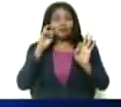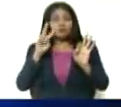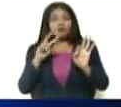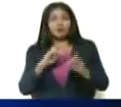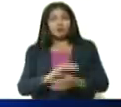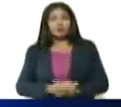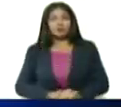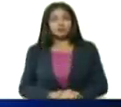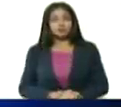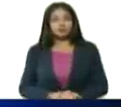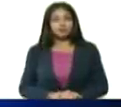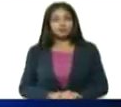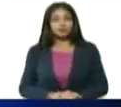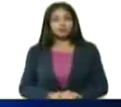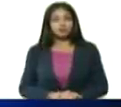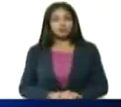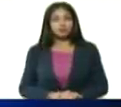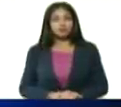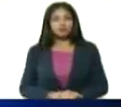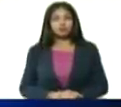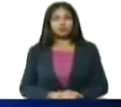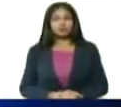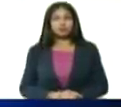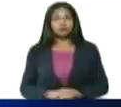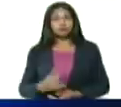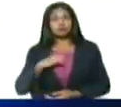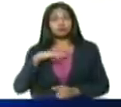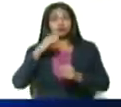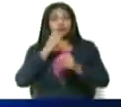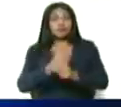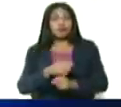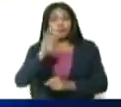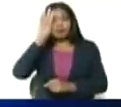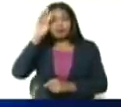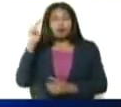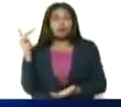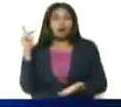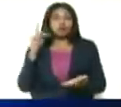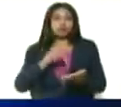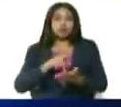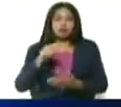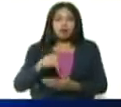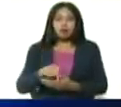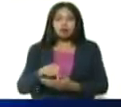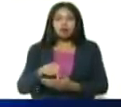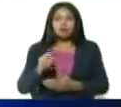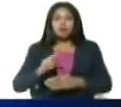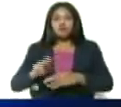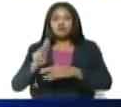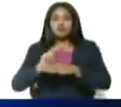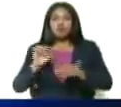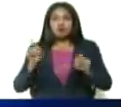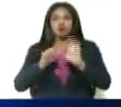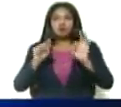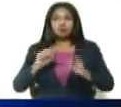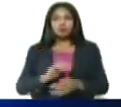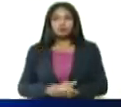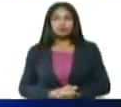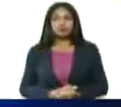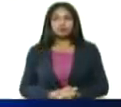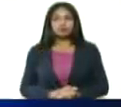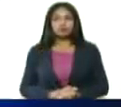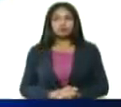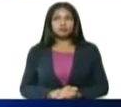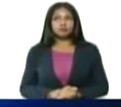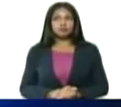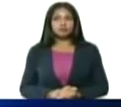Pablo II. Esperamos que el Papa Francisco más temprano que tarde venga a usar su Papa Móvil. Aquí está Papa Francisco, el